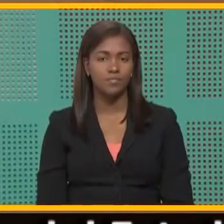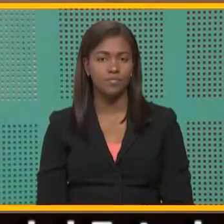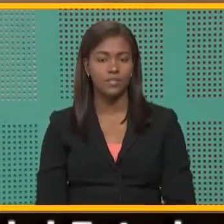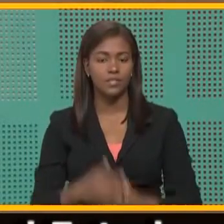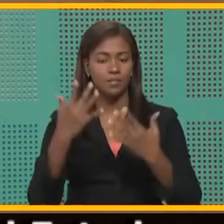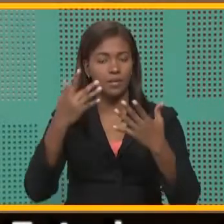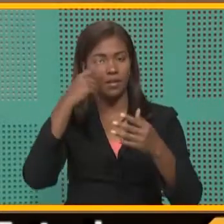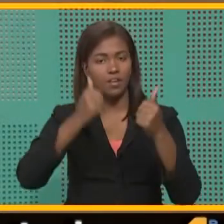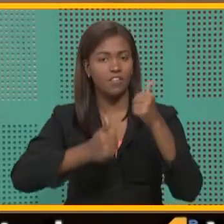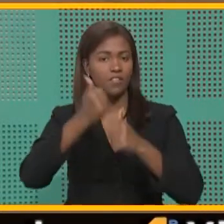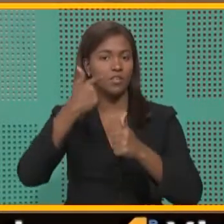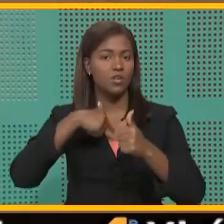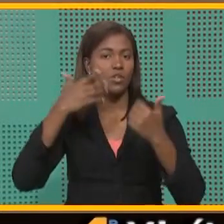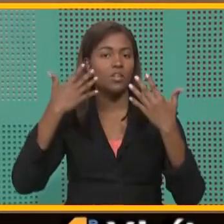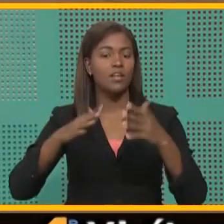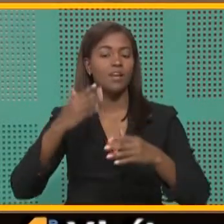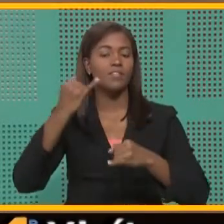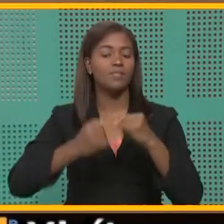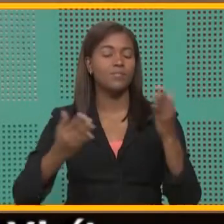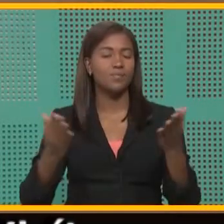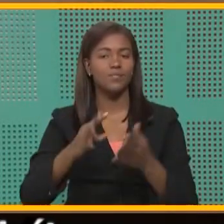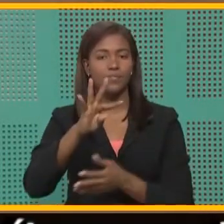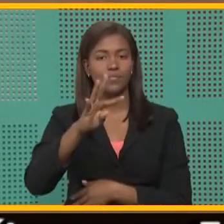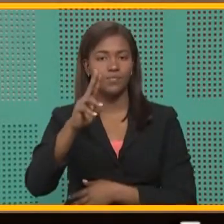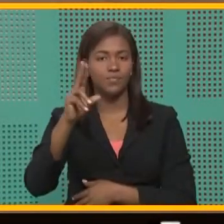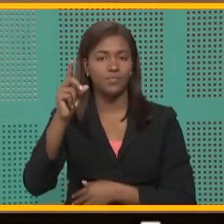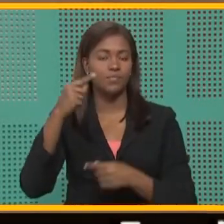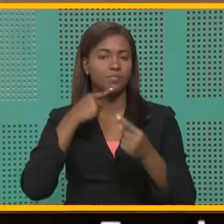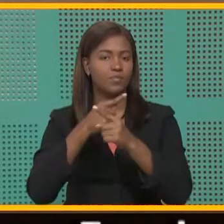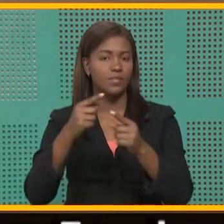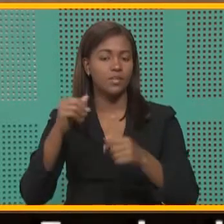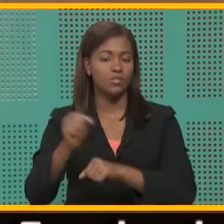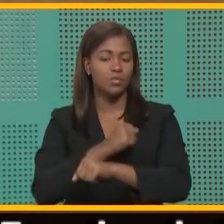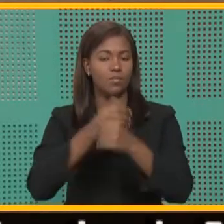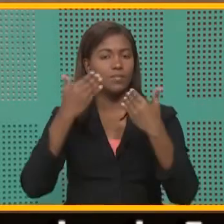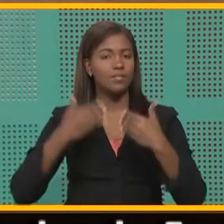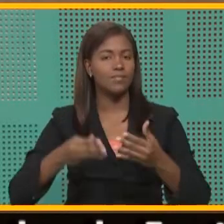Esperando por el triunfo, nos despedimos de esta emisión de 4RD Noticias.